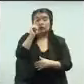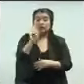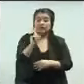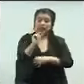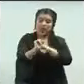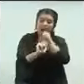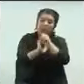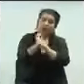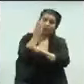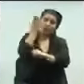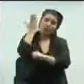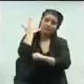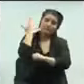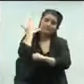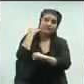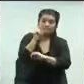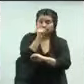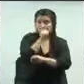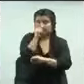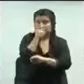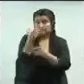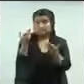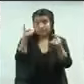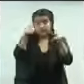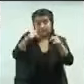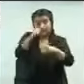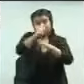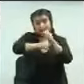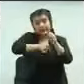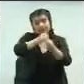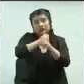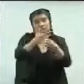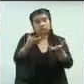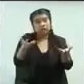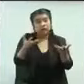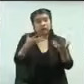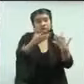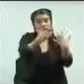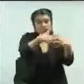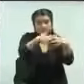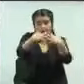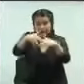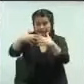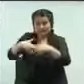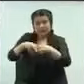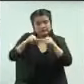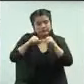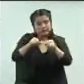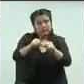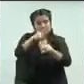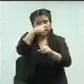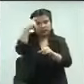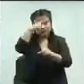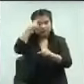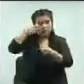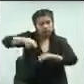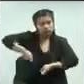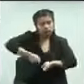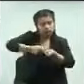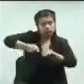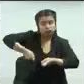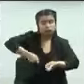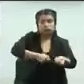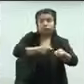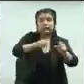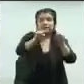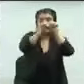pasado. Y este año, para este tiempo, ya todas las empresas deberían de estar trabajando la red vial. Y